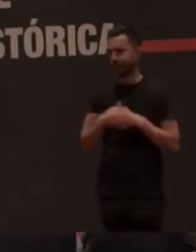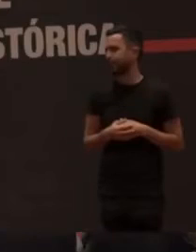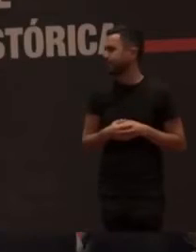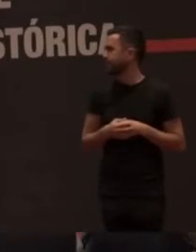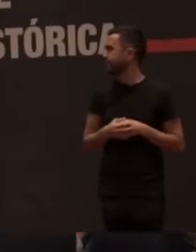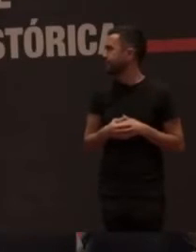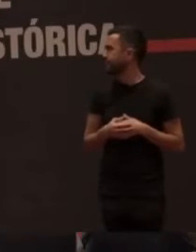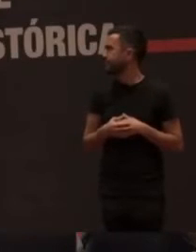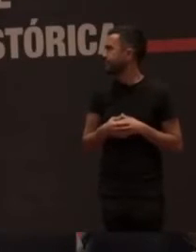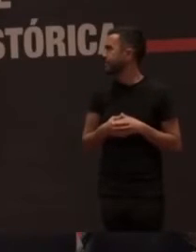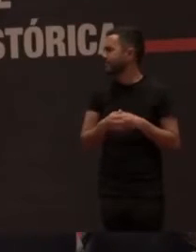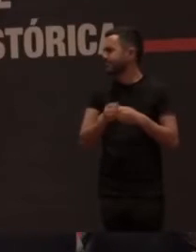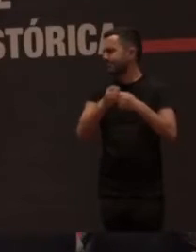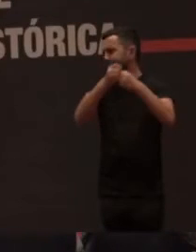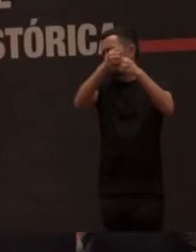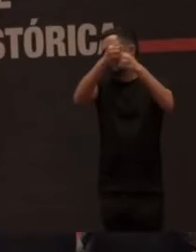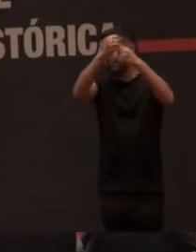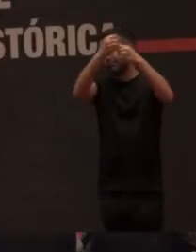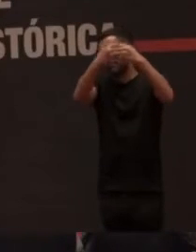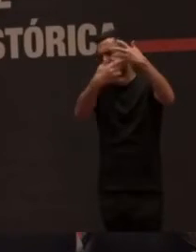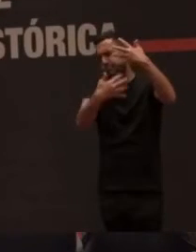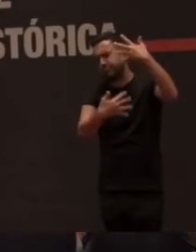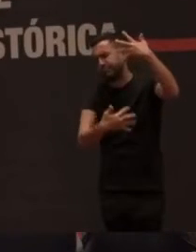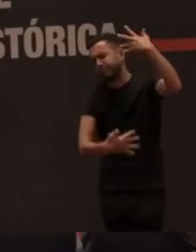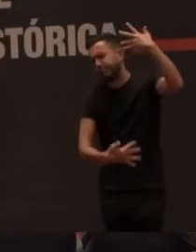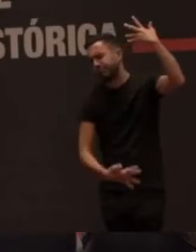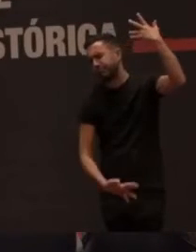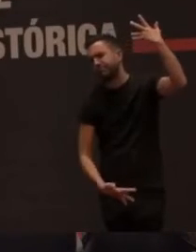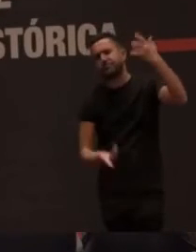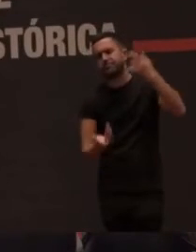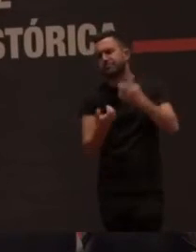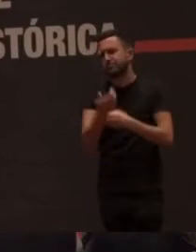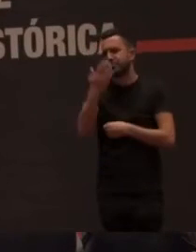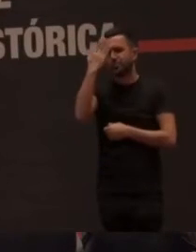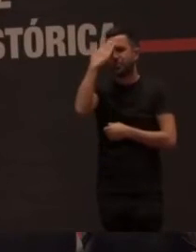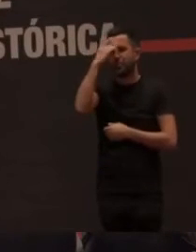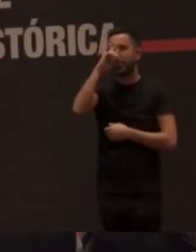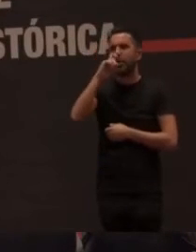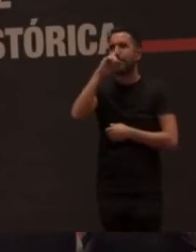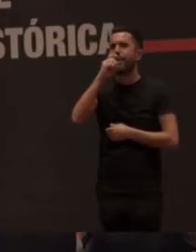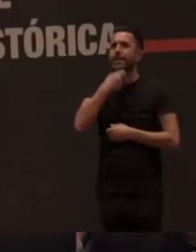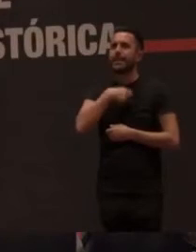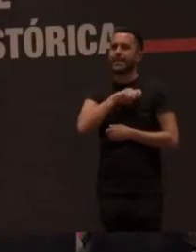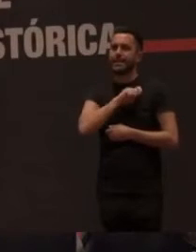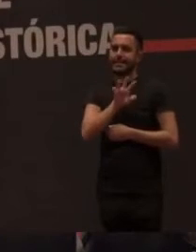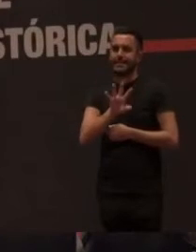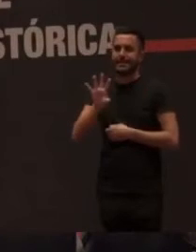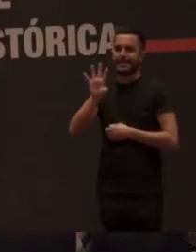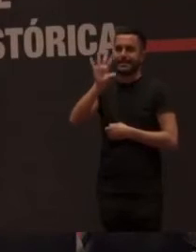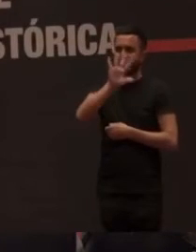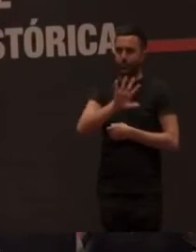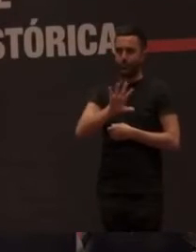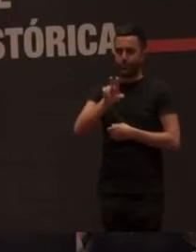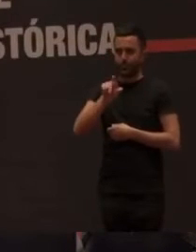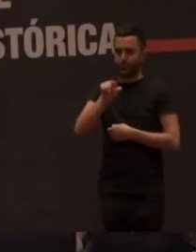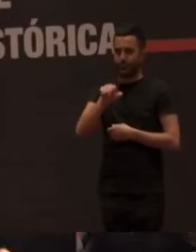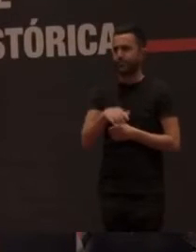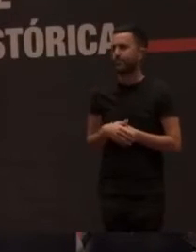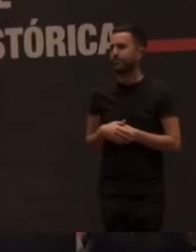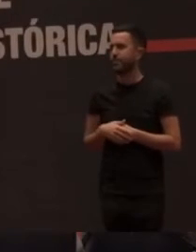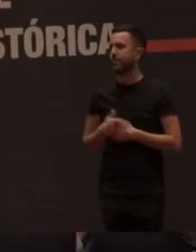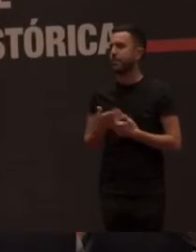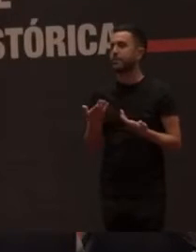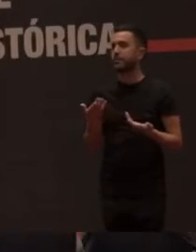Y la memoria histórica de los Estados Unidos sobre esto. ¿En qué sentido digo que favorecerá eso? Pues las